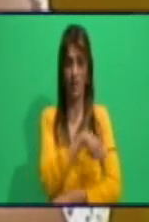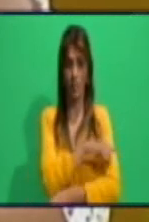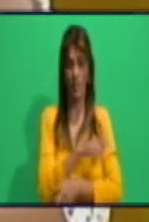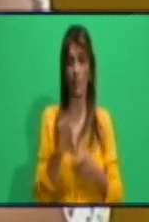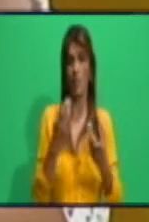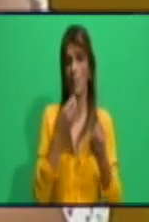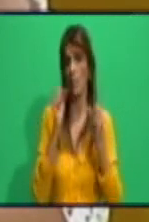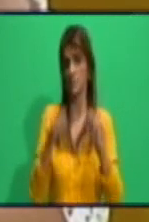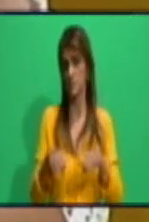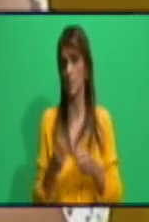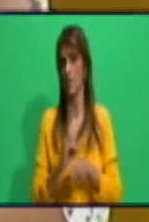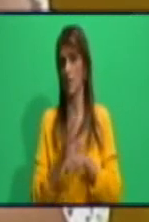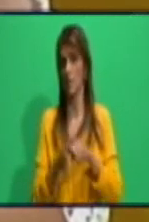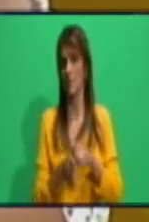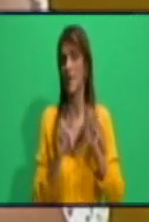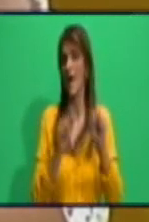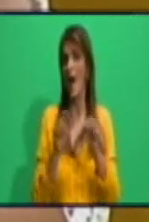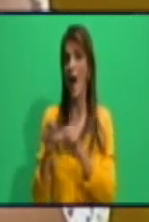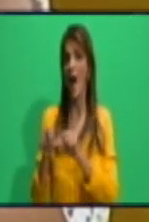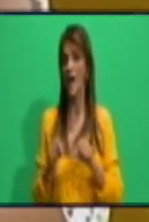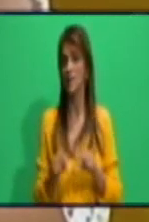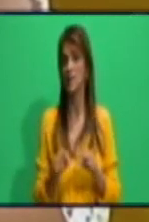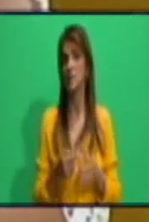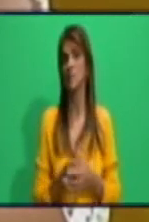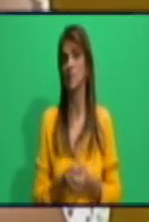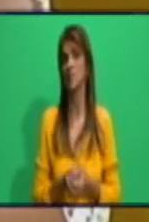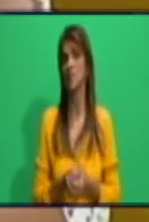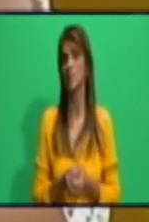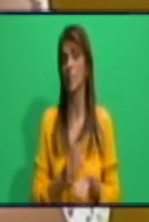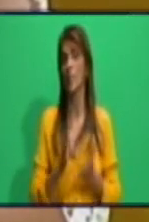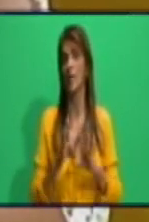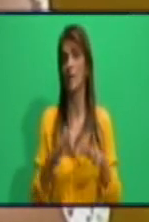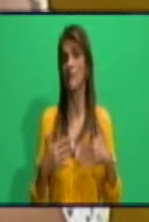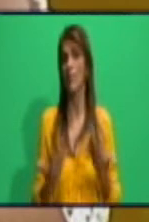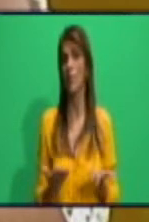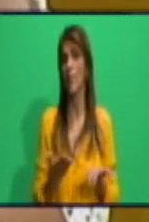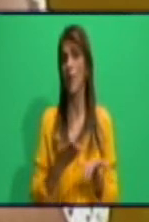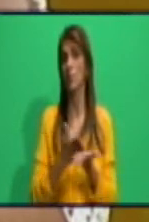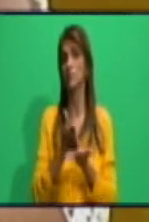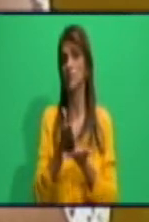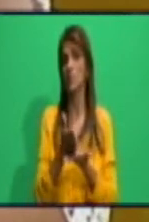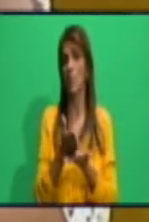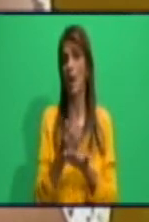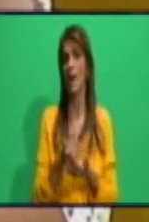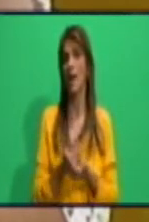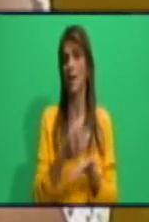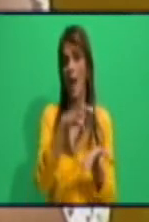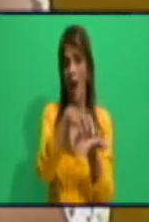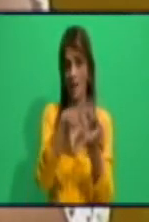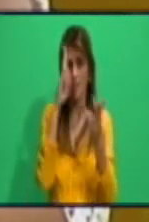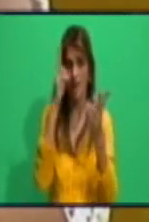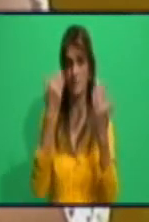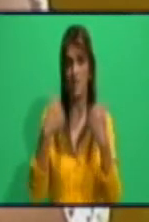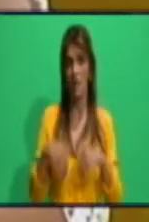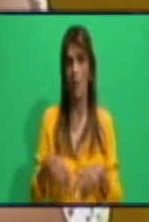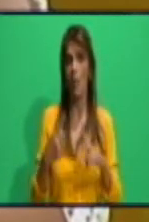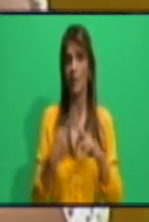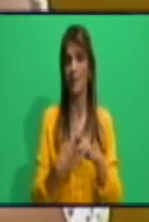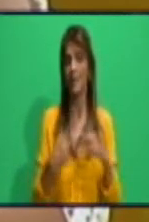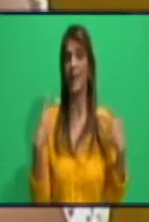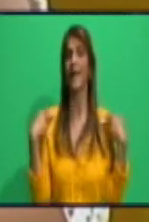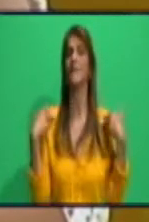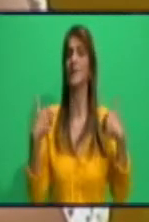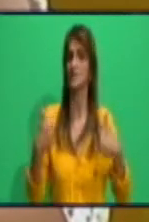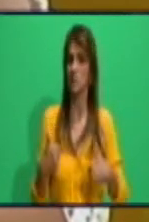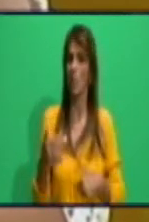entonces un accionar de manera conjunta entre el área de salud y la Dirección Municipal de